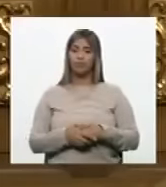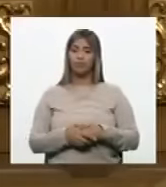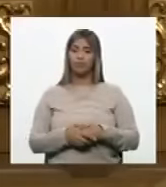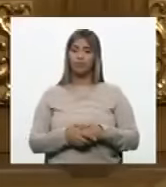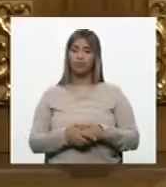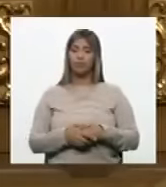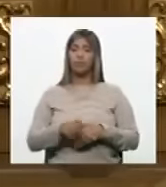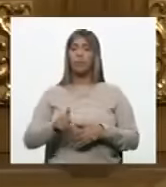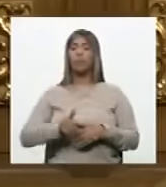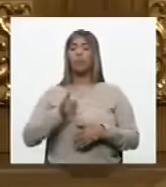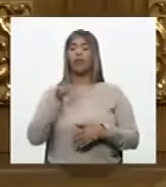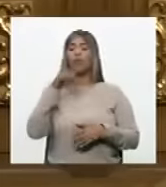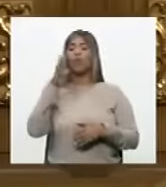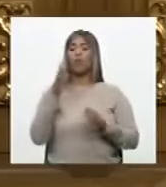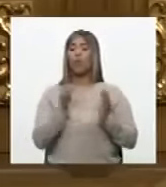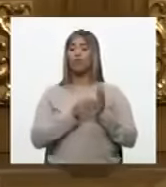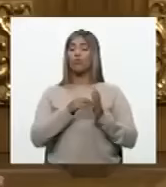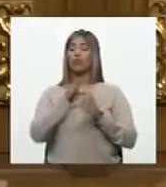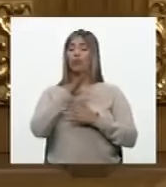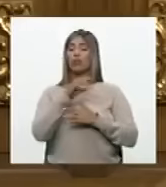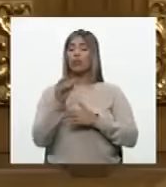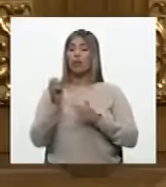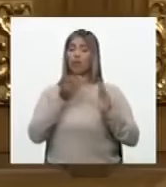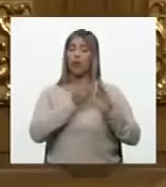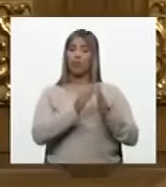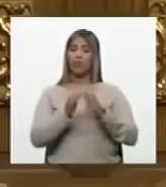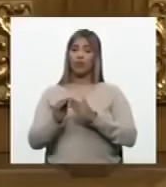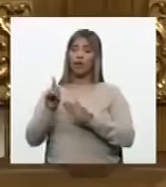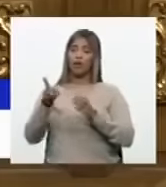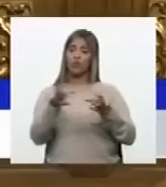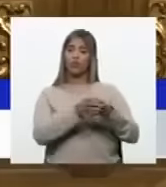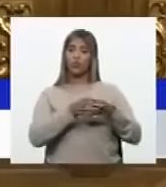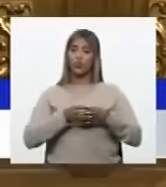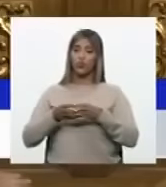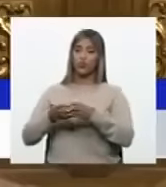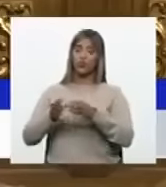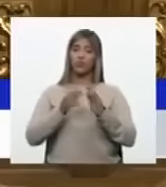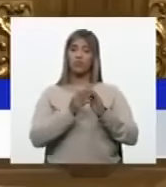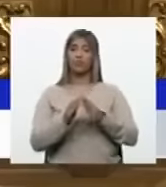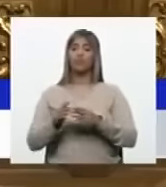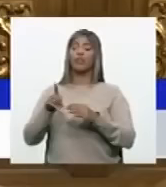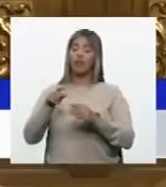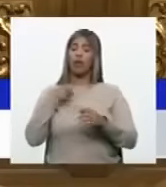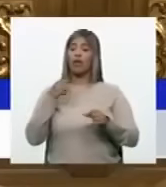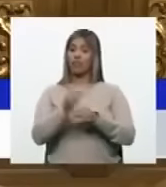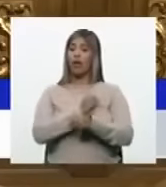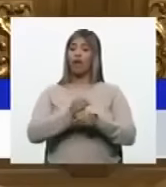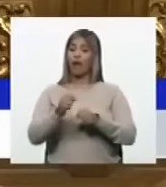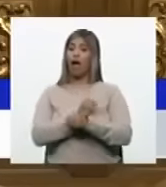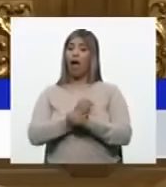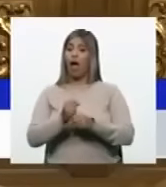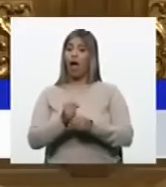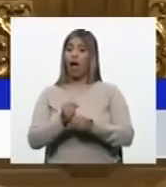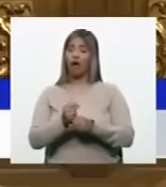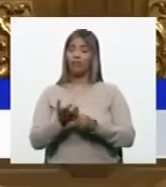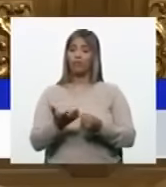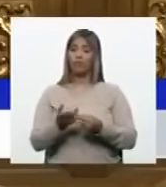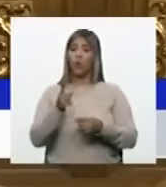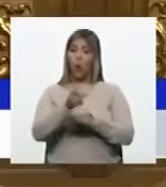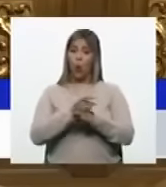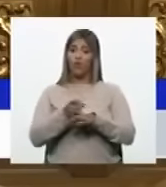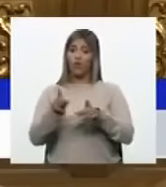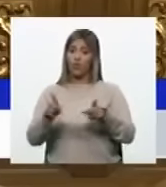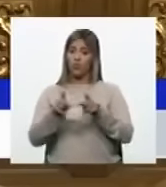de más de 4.500 comunas y circuitos comunales ejerciendo poder, ejerciendo